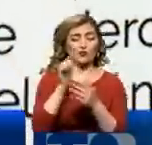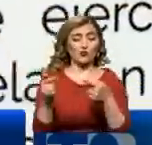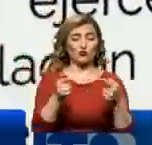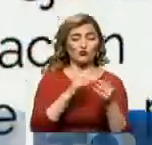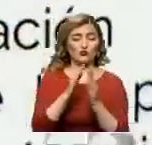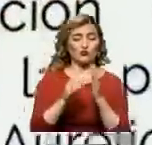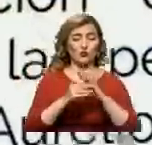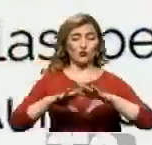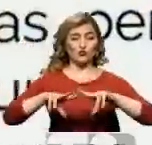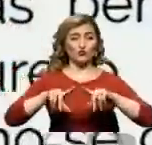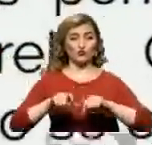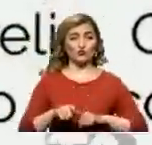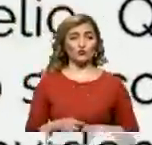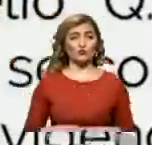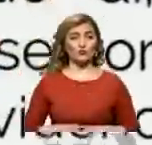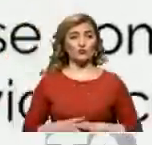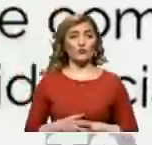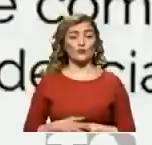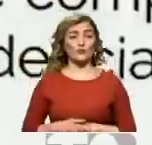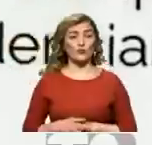contra la corrupción.